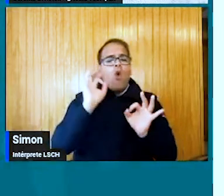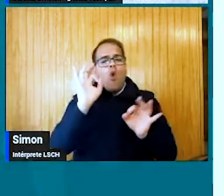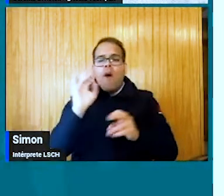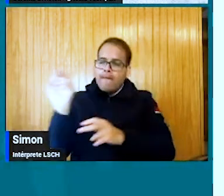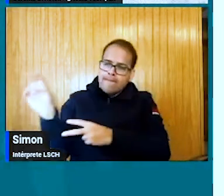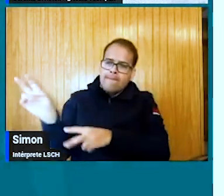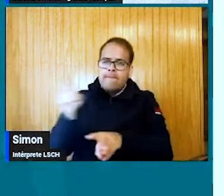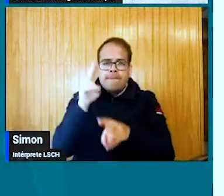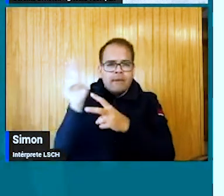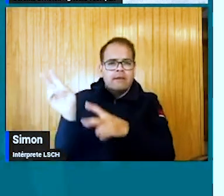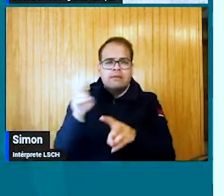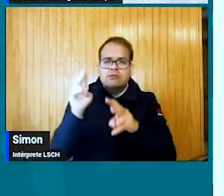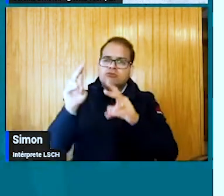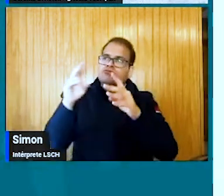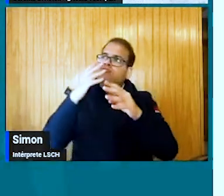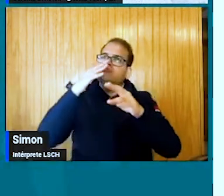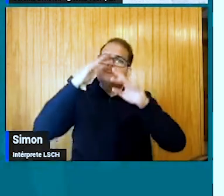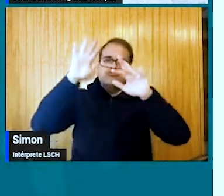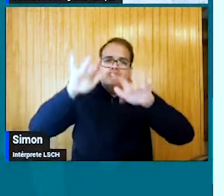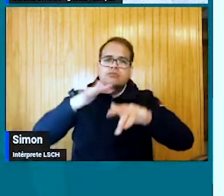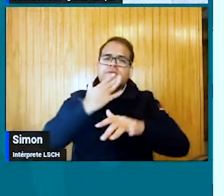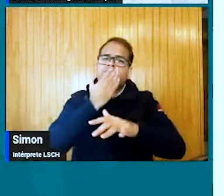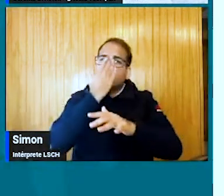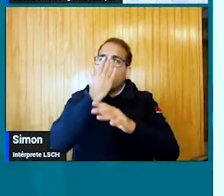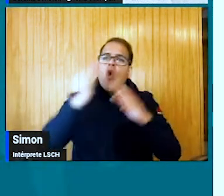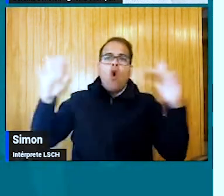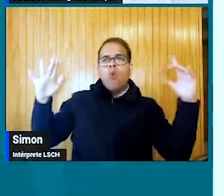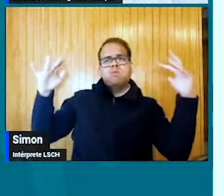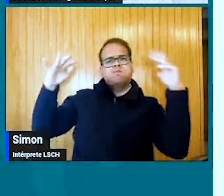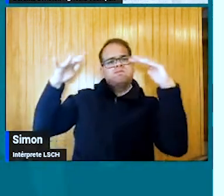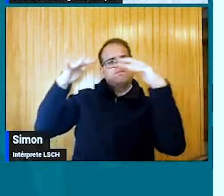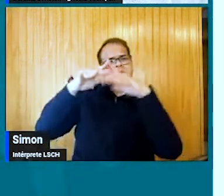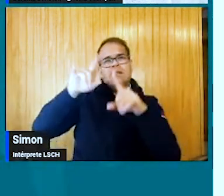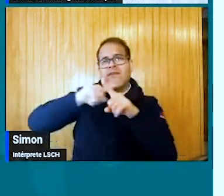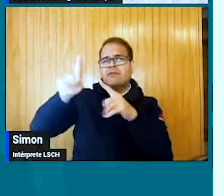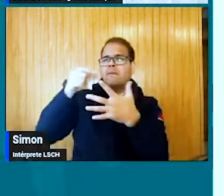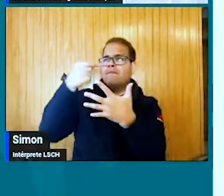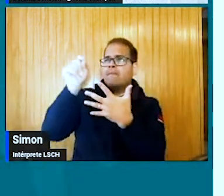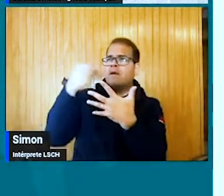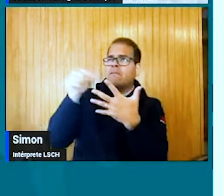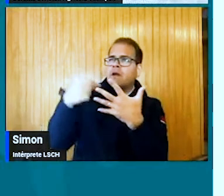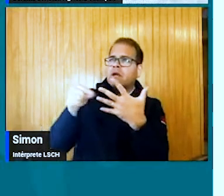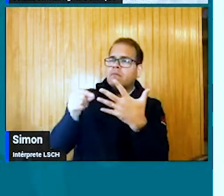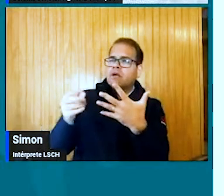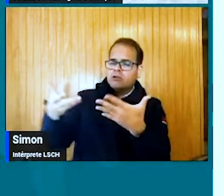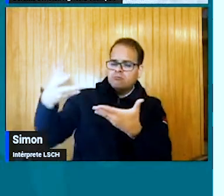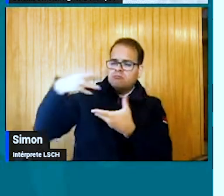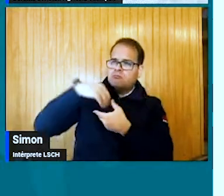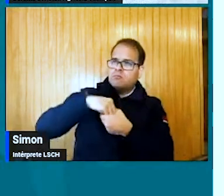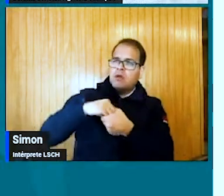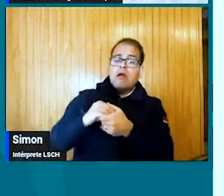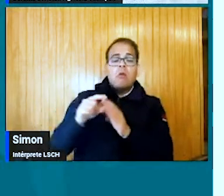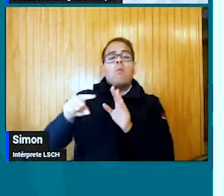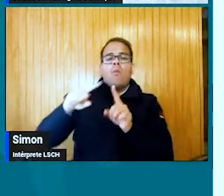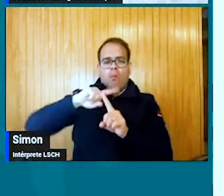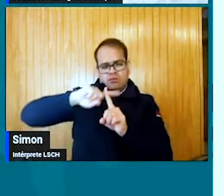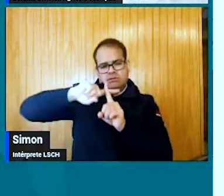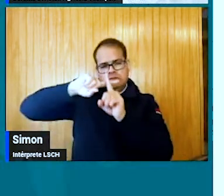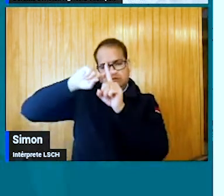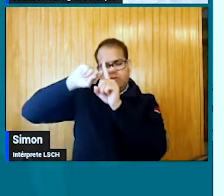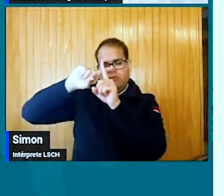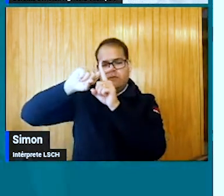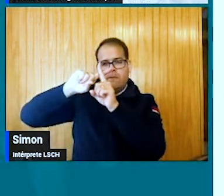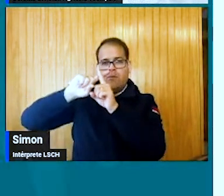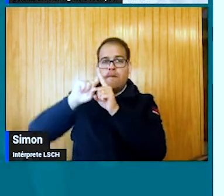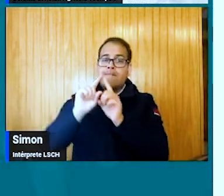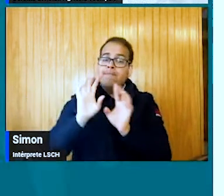se va a arrancar, si se nubla, si sale neblina, todos esos son factores positivos para el agricultor.